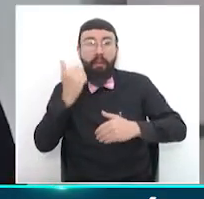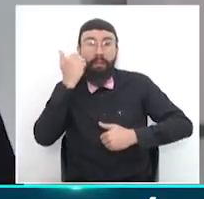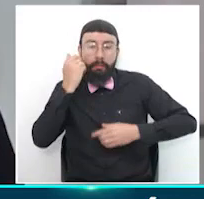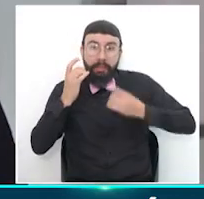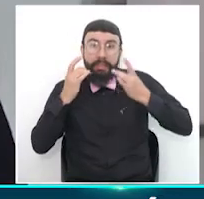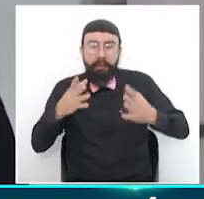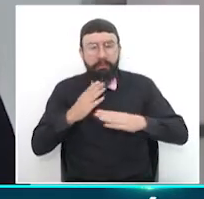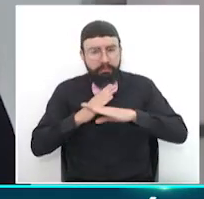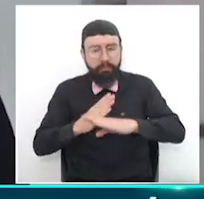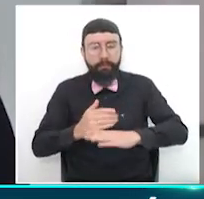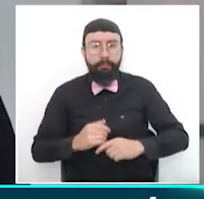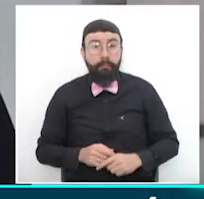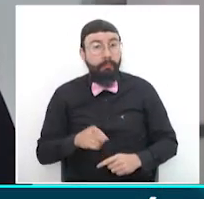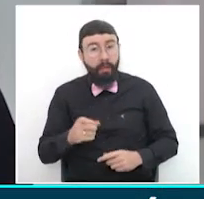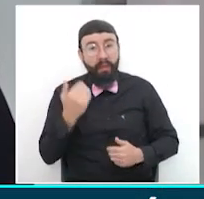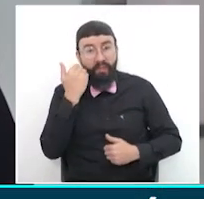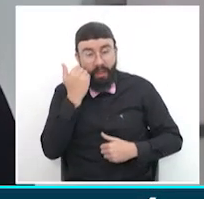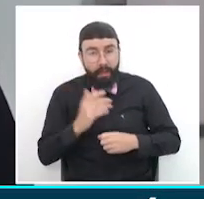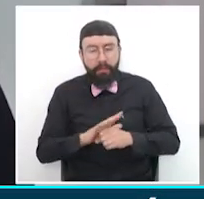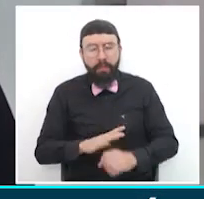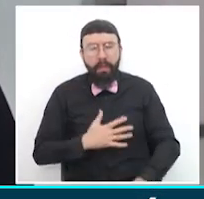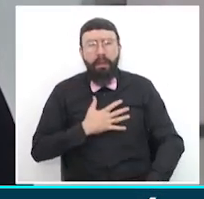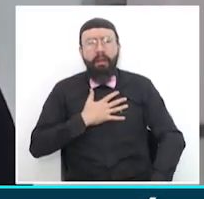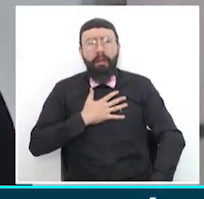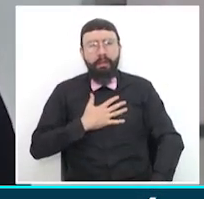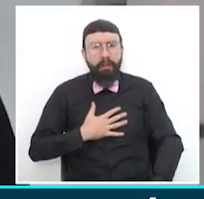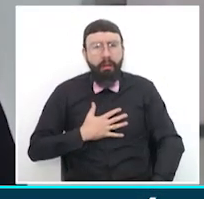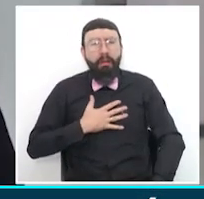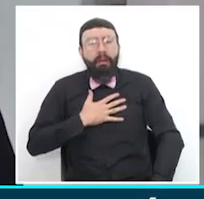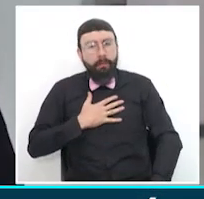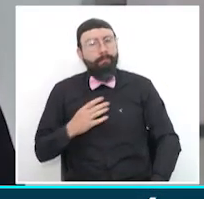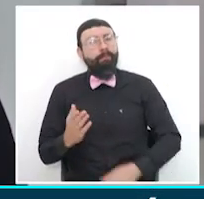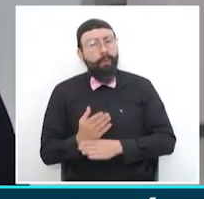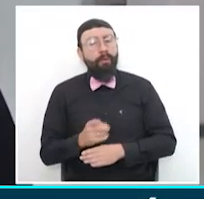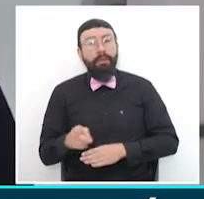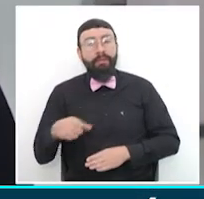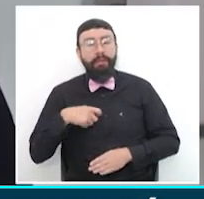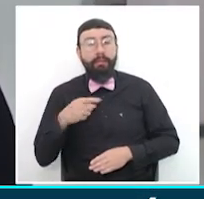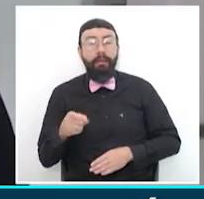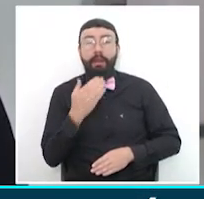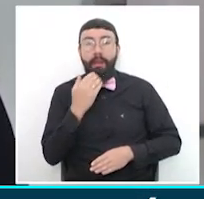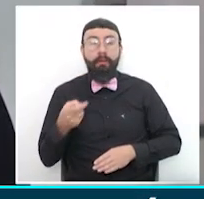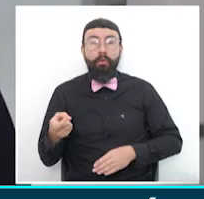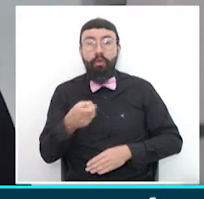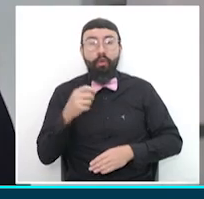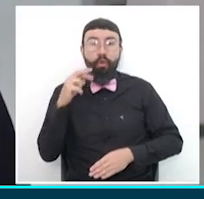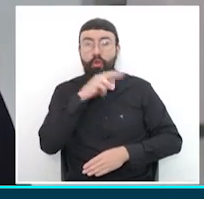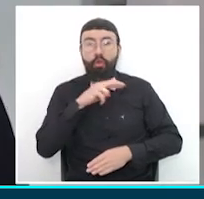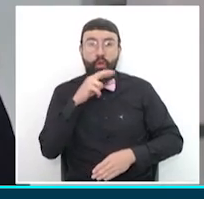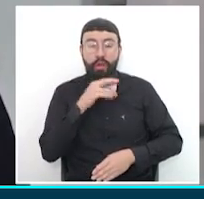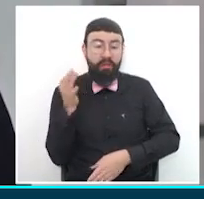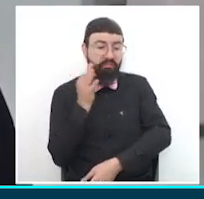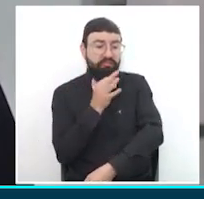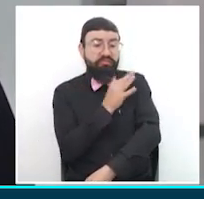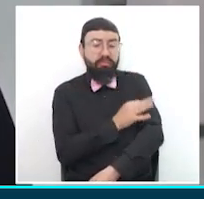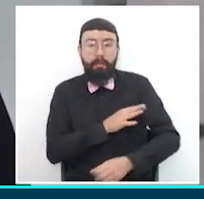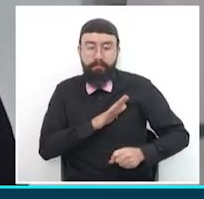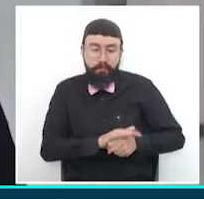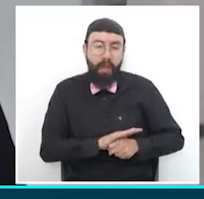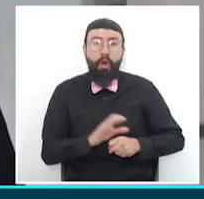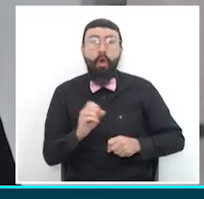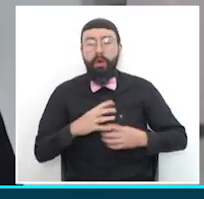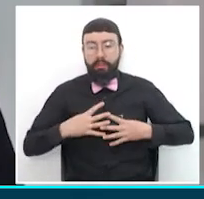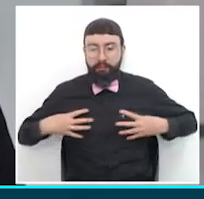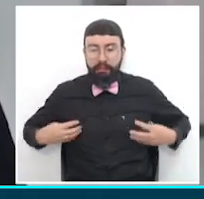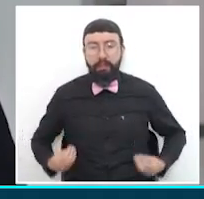enfermedad respiratoria tiene complicaciones en varios sistemas, a nivel de coagulopatías, puede causar una sepsis, puede causar una neumonía.